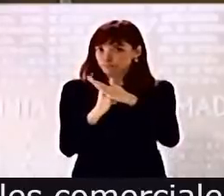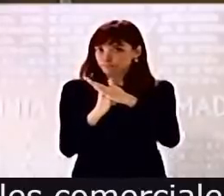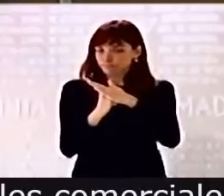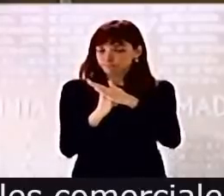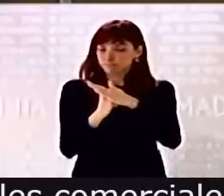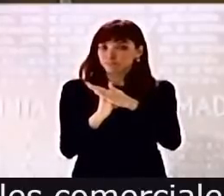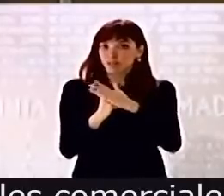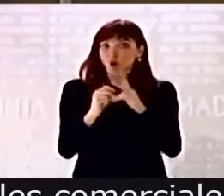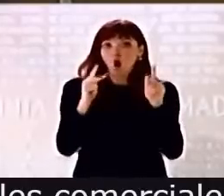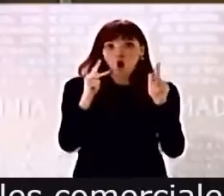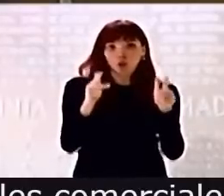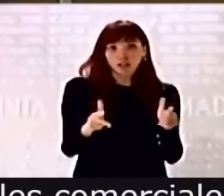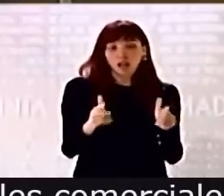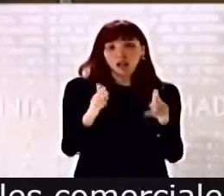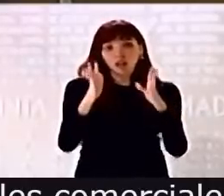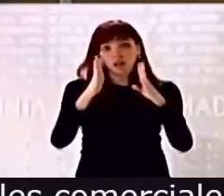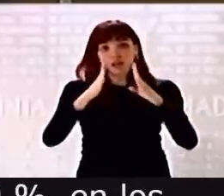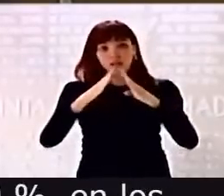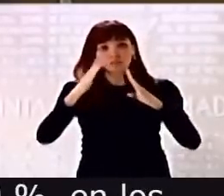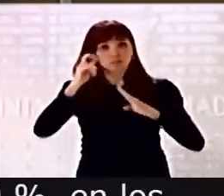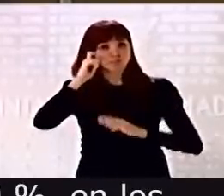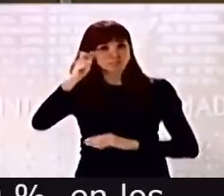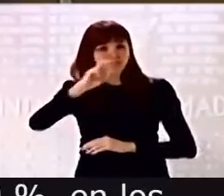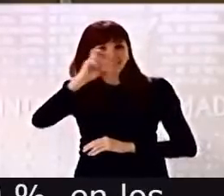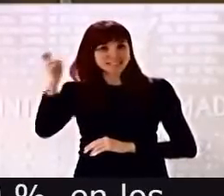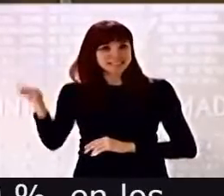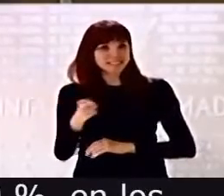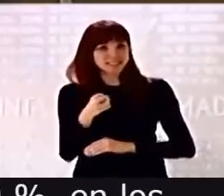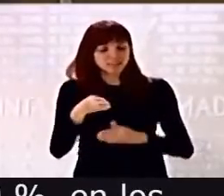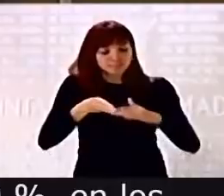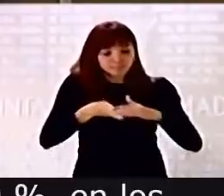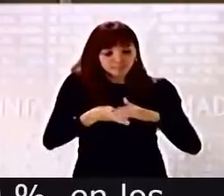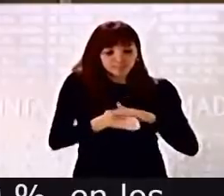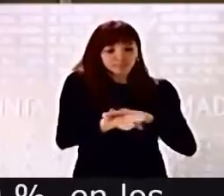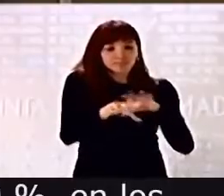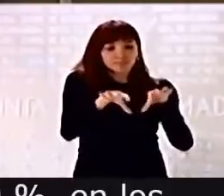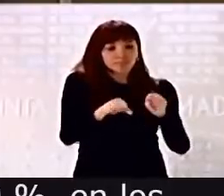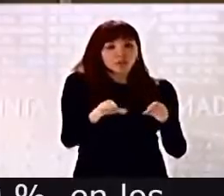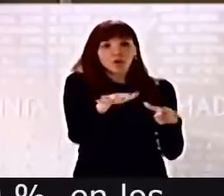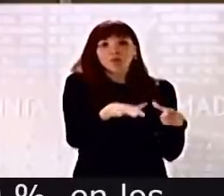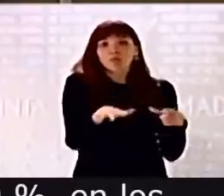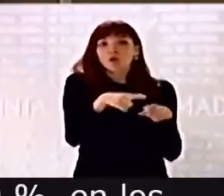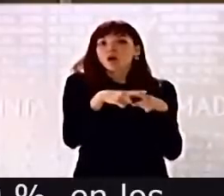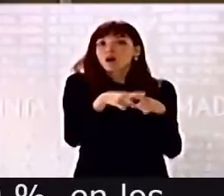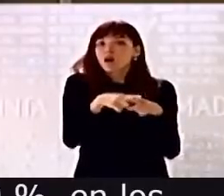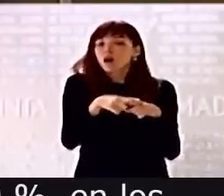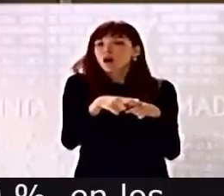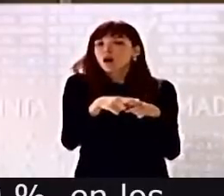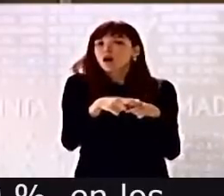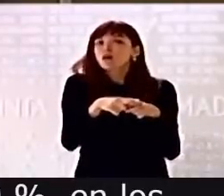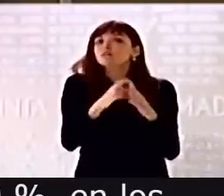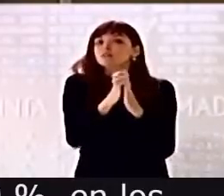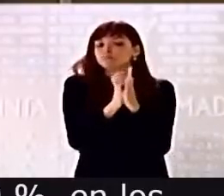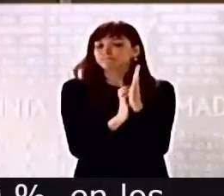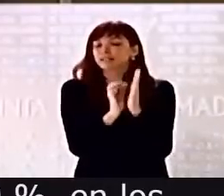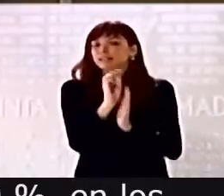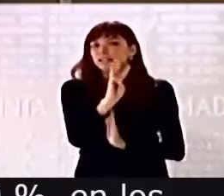En los hoteles y alojamientos turísticos, la ocupación de las zonas comunes irán al